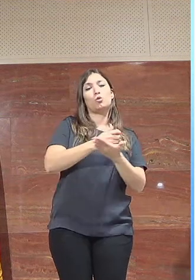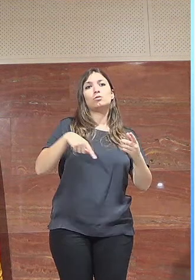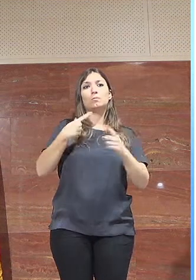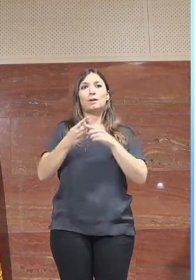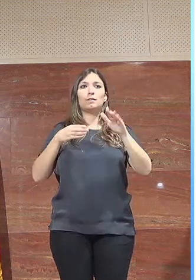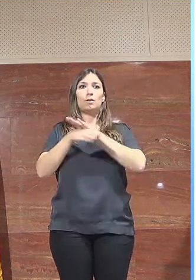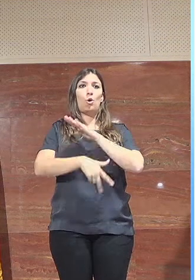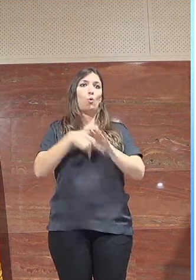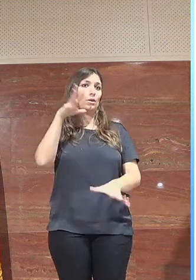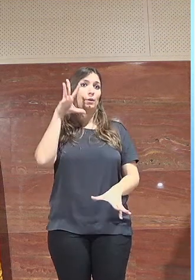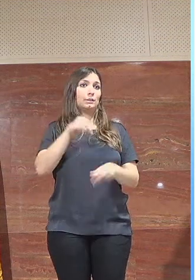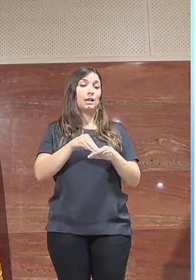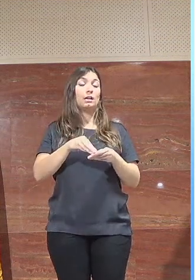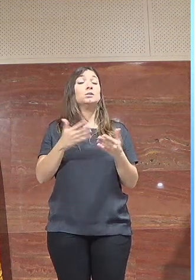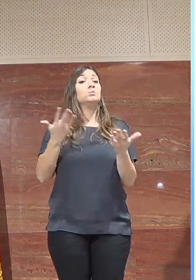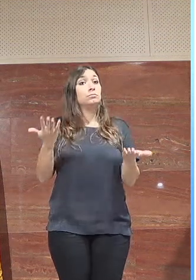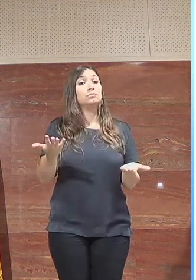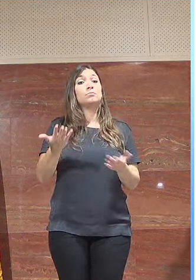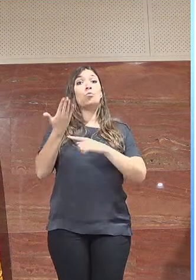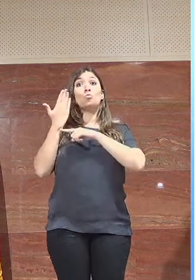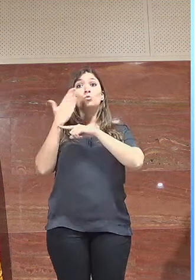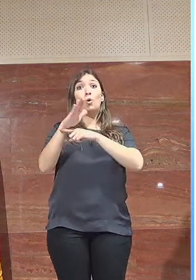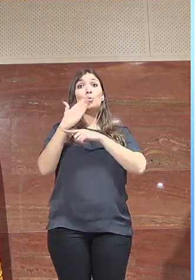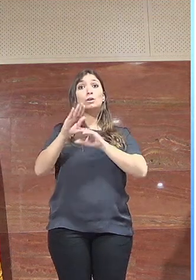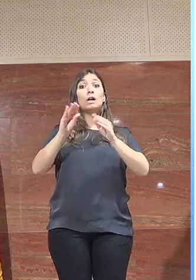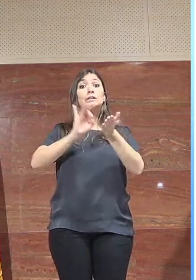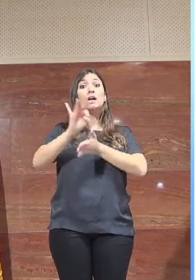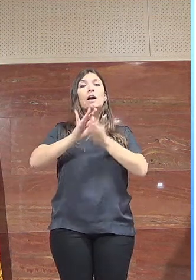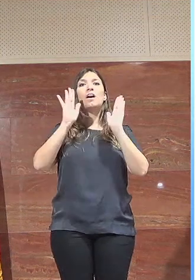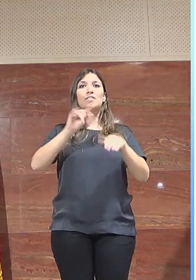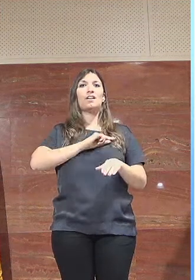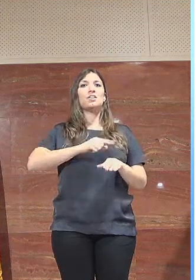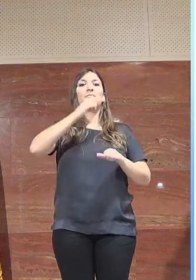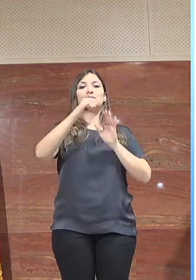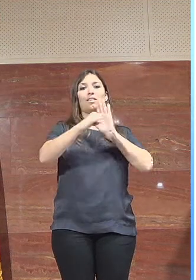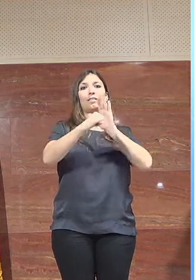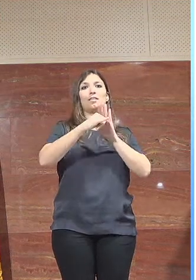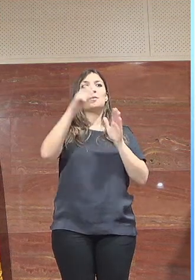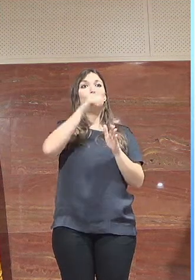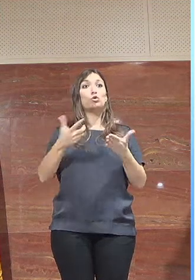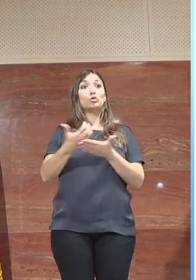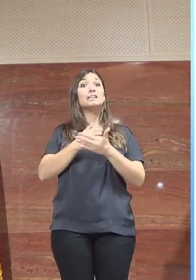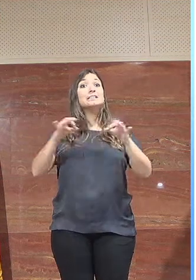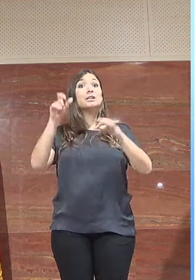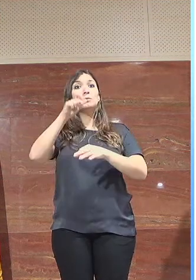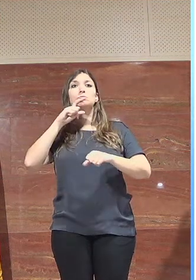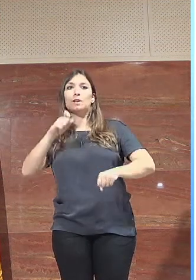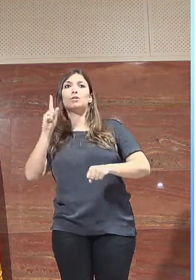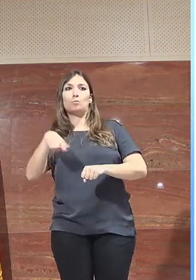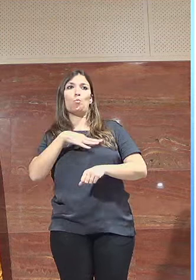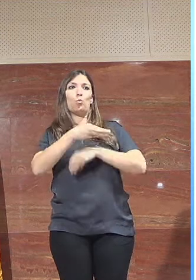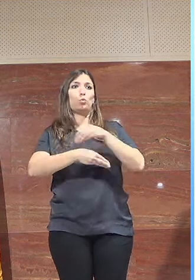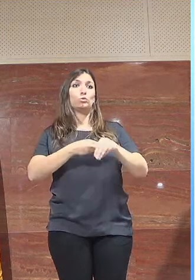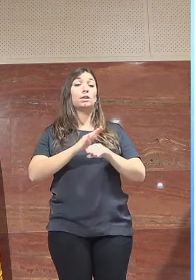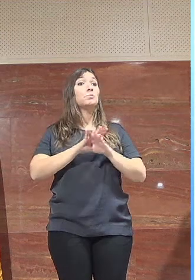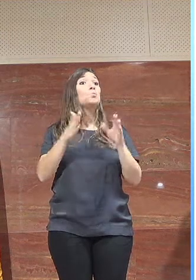universal. De manera que las propuestas y servicios resulten más amigables para todas las personas y en especial para las personas mayores.